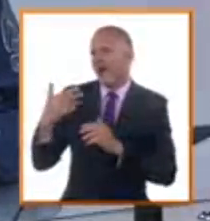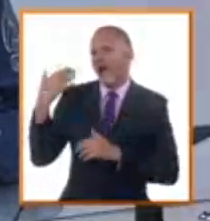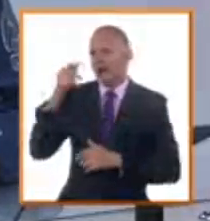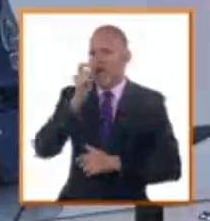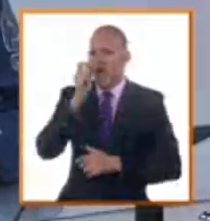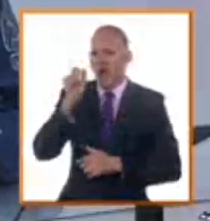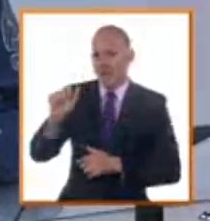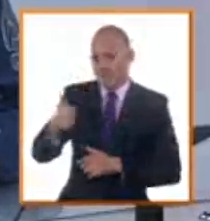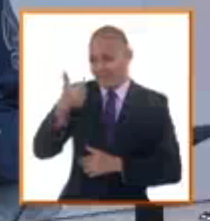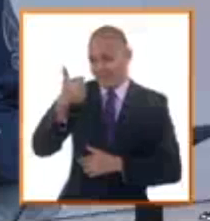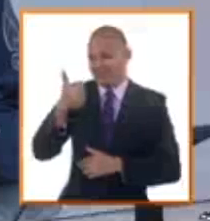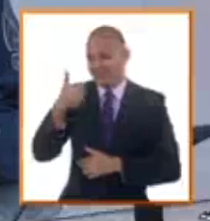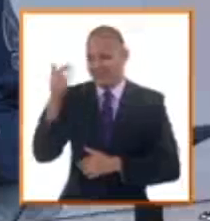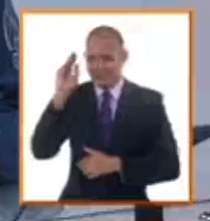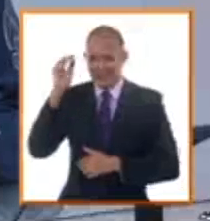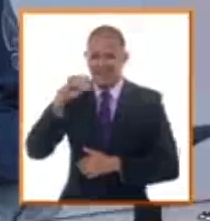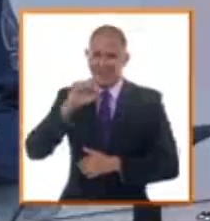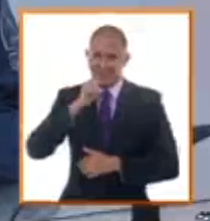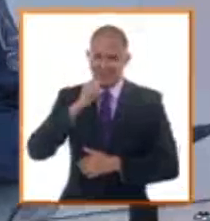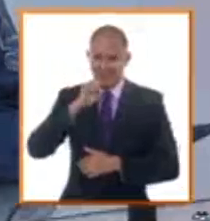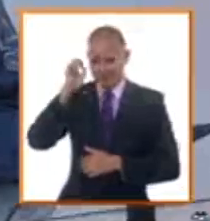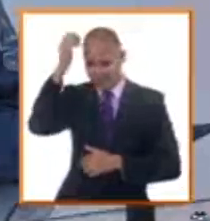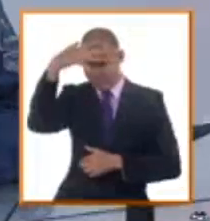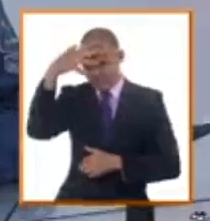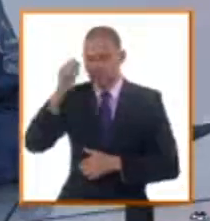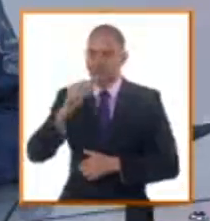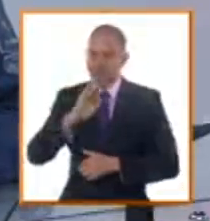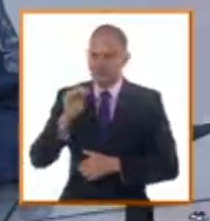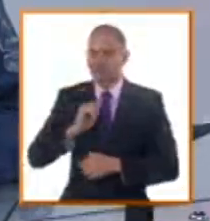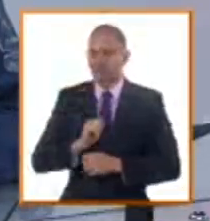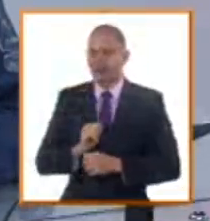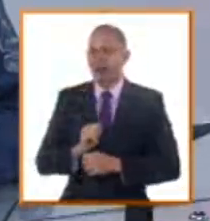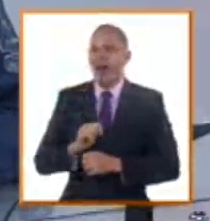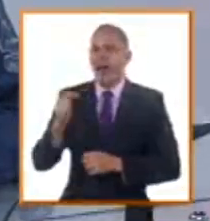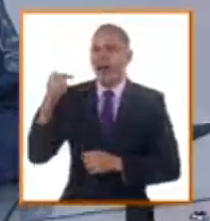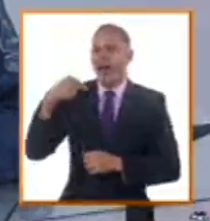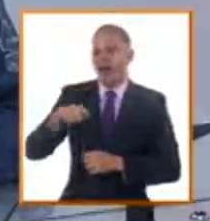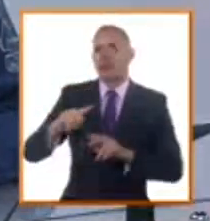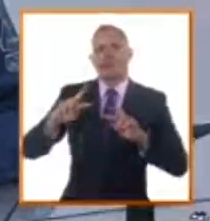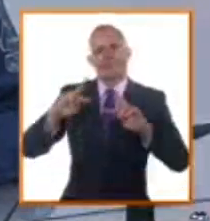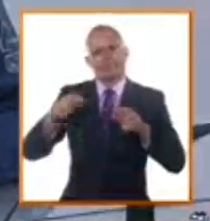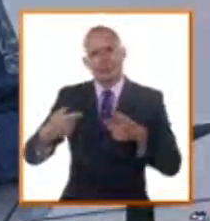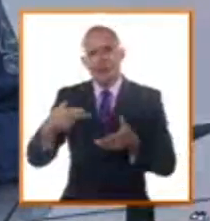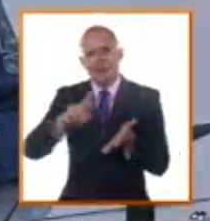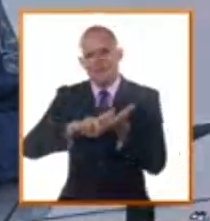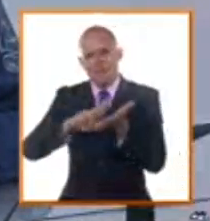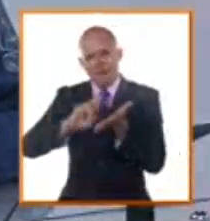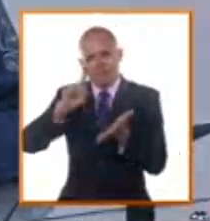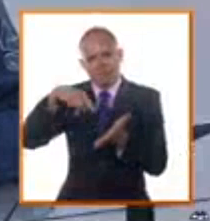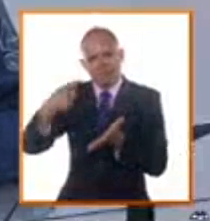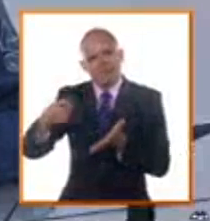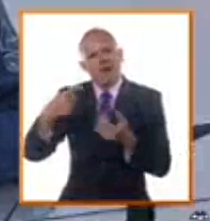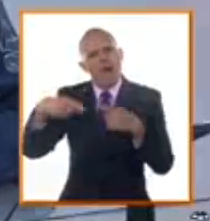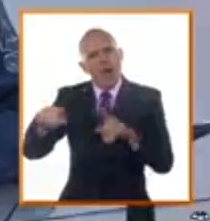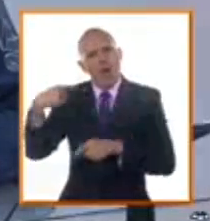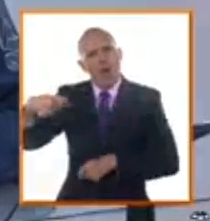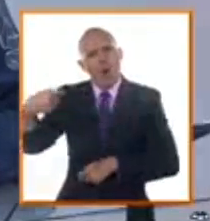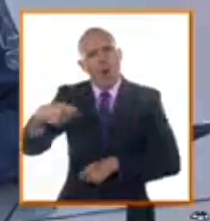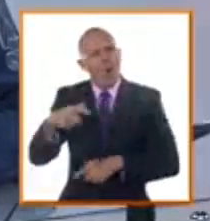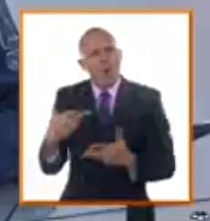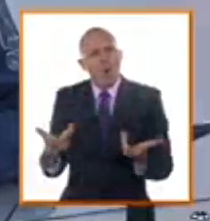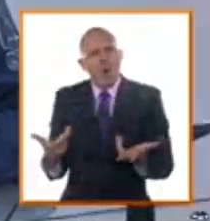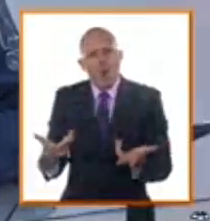martes nuevamente ante un tribunal federal, esta vez de Miami, y se pregunta a la prensa norteamericana qué va a